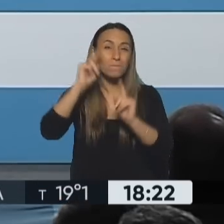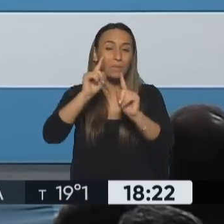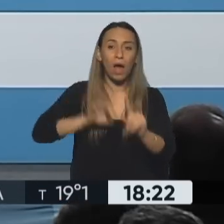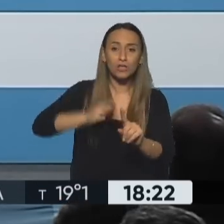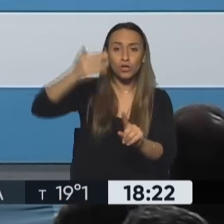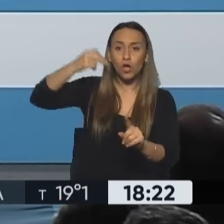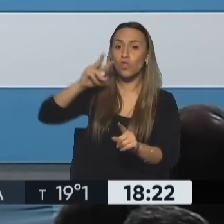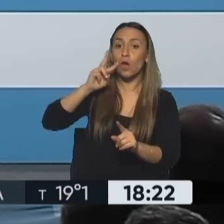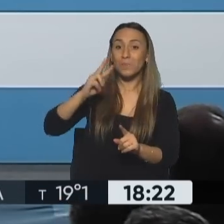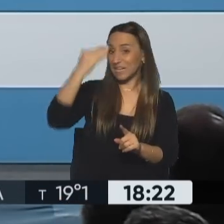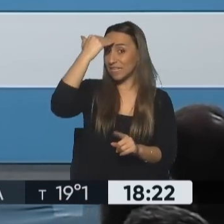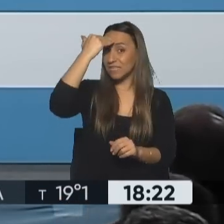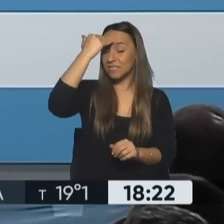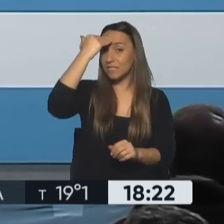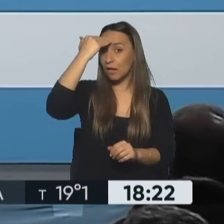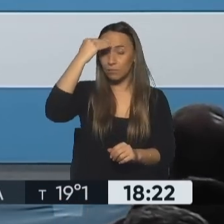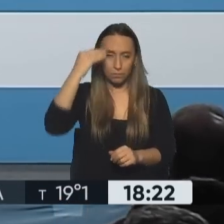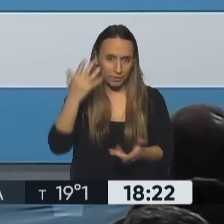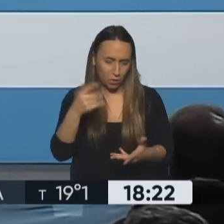2015. Pero tenemos